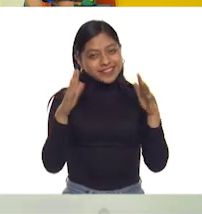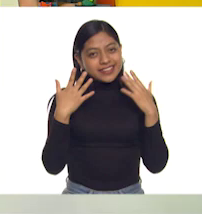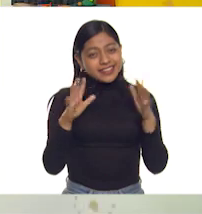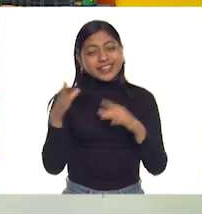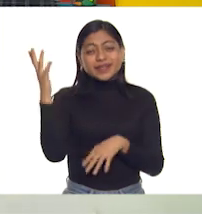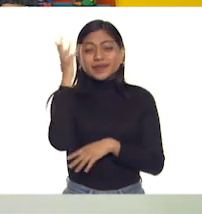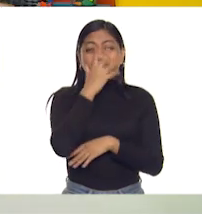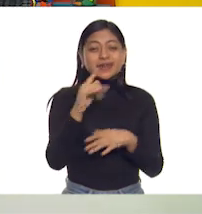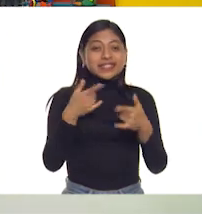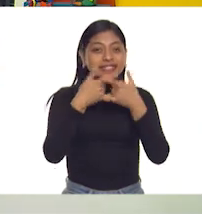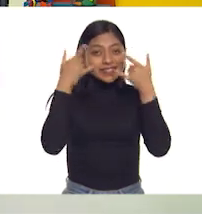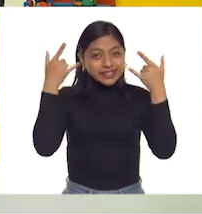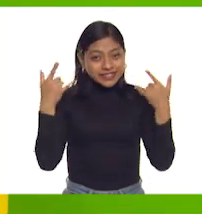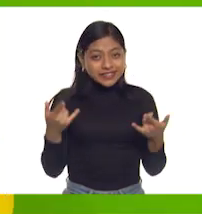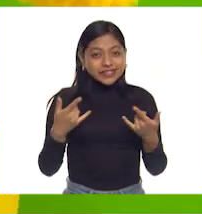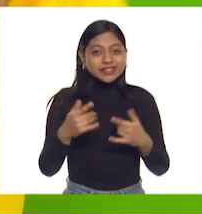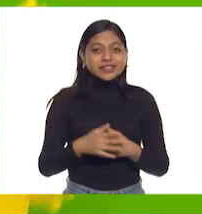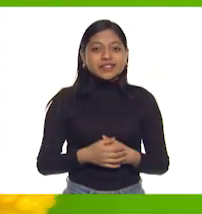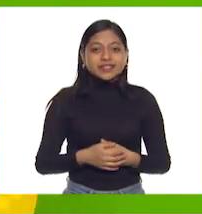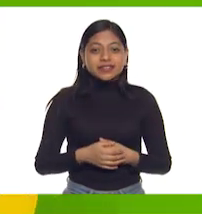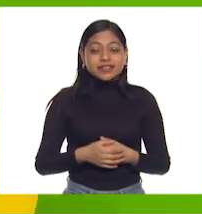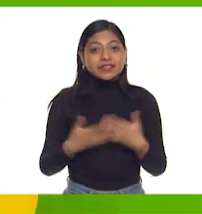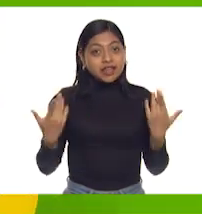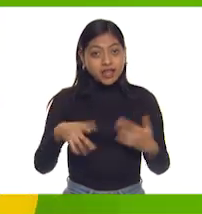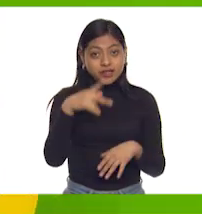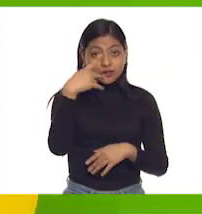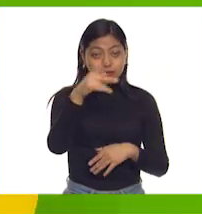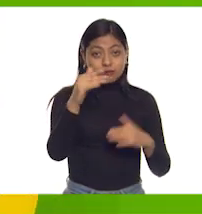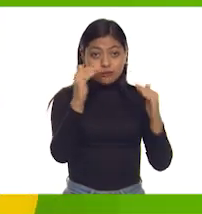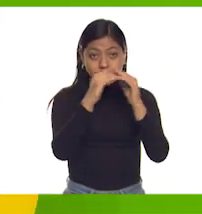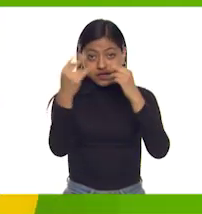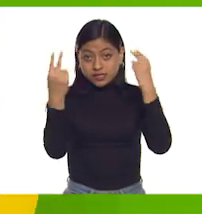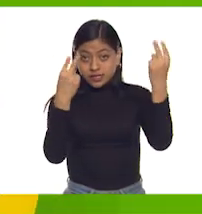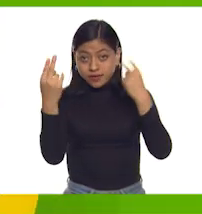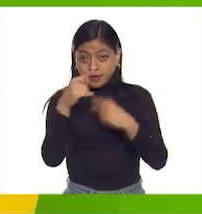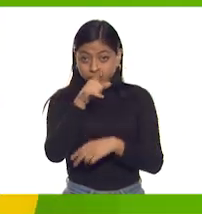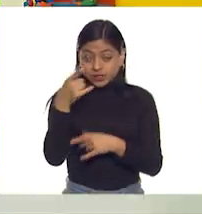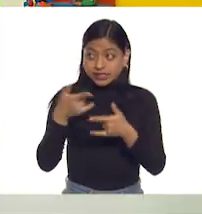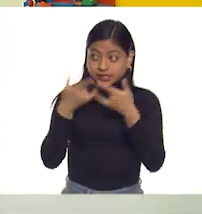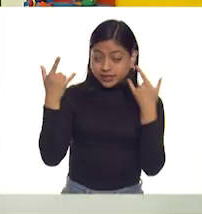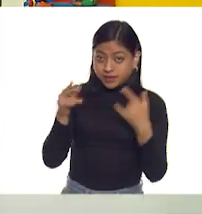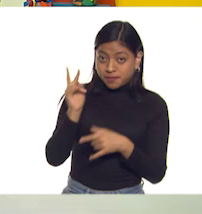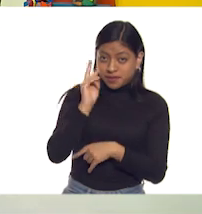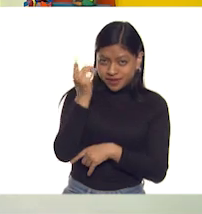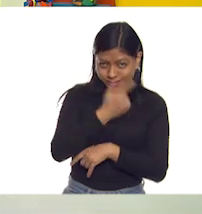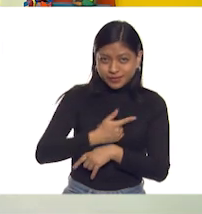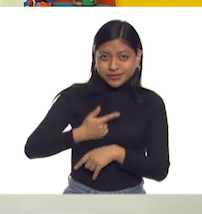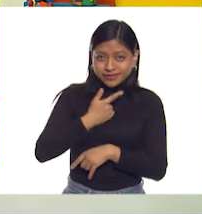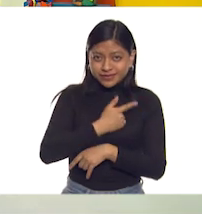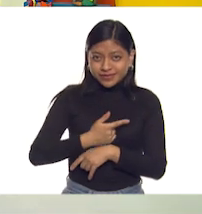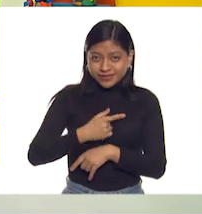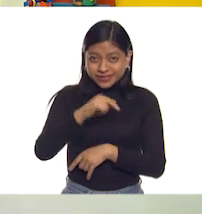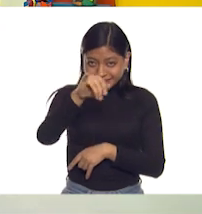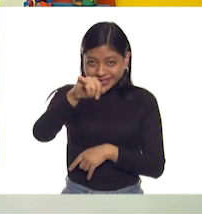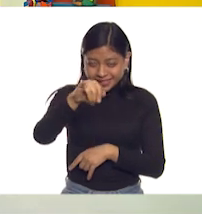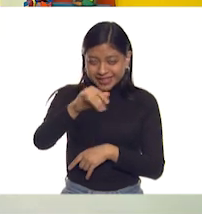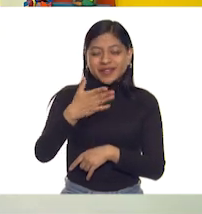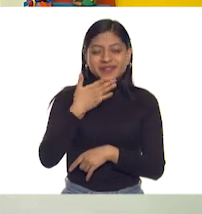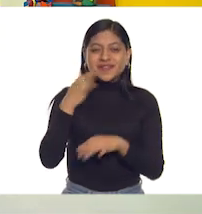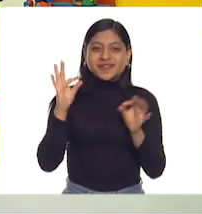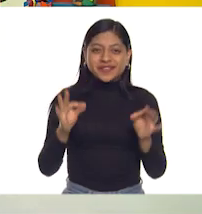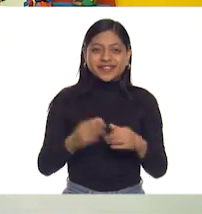¡Qué linda historia, Carla! Allá en casa, ¿disfrutaron el cuento? ¡Sí! Esta es